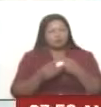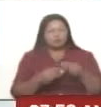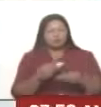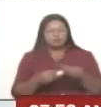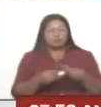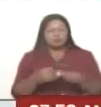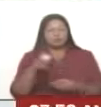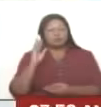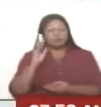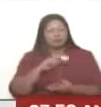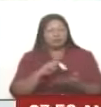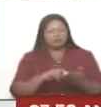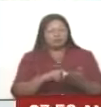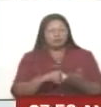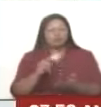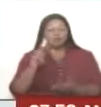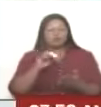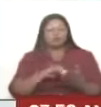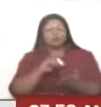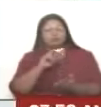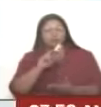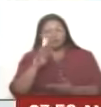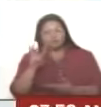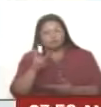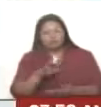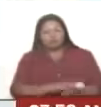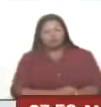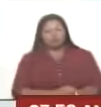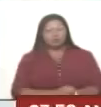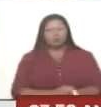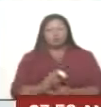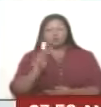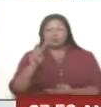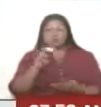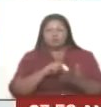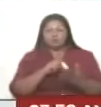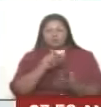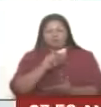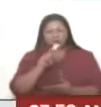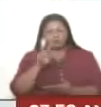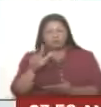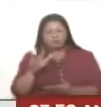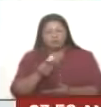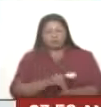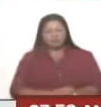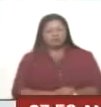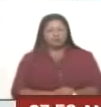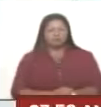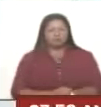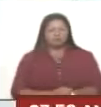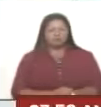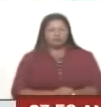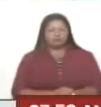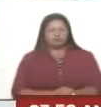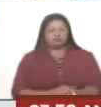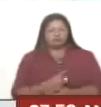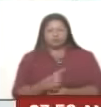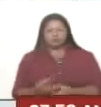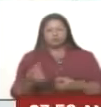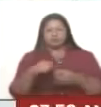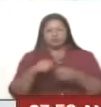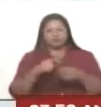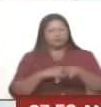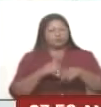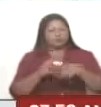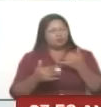en este 2024 o que quedó pendiente del 2023 o nuevos instrumentos legales que estarían incluidos en este periodo